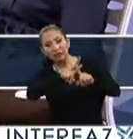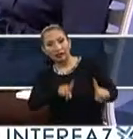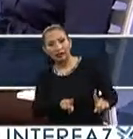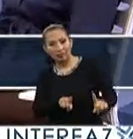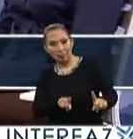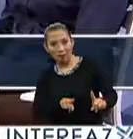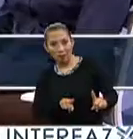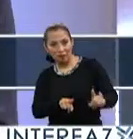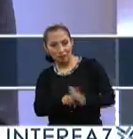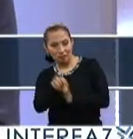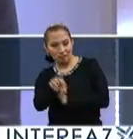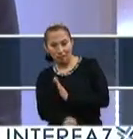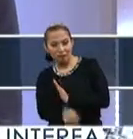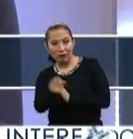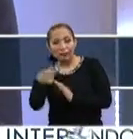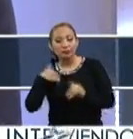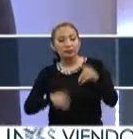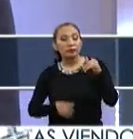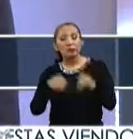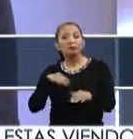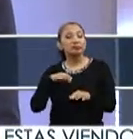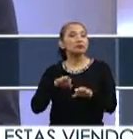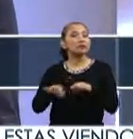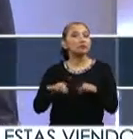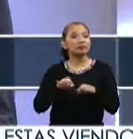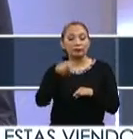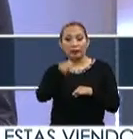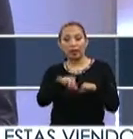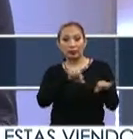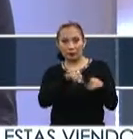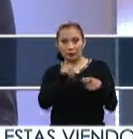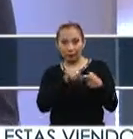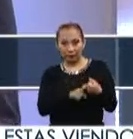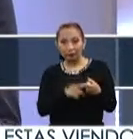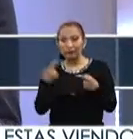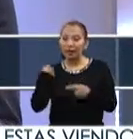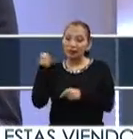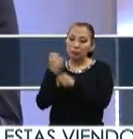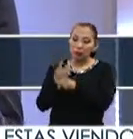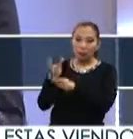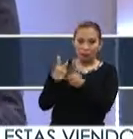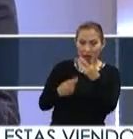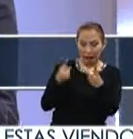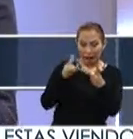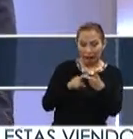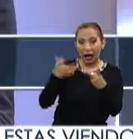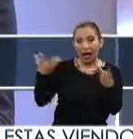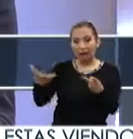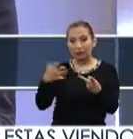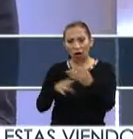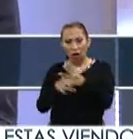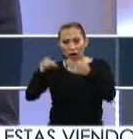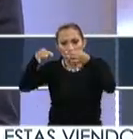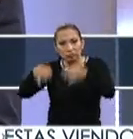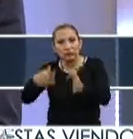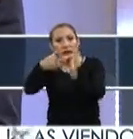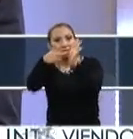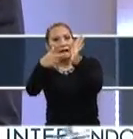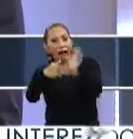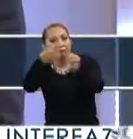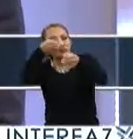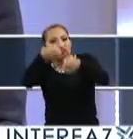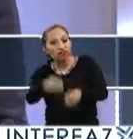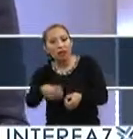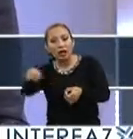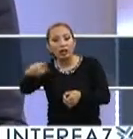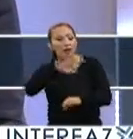distinto. Es decir, ¿a quién molestan en el trabajo? Al que trabaja, al que llega temprano, al que hace las cosas como deben de ser,